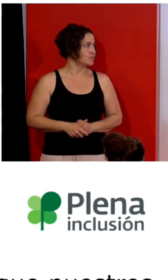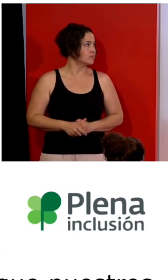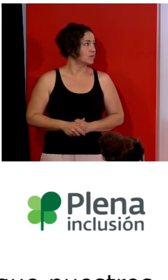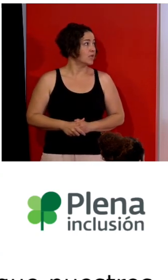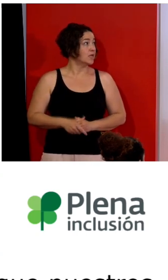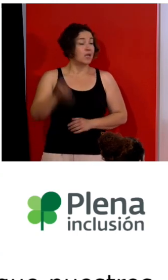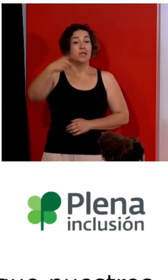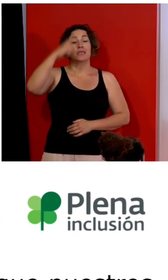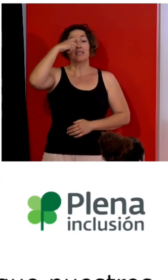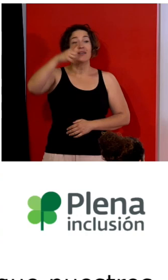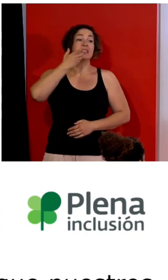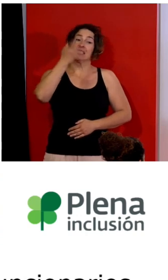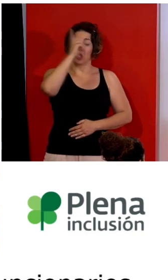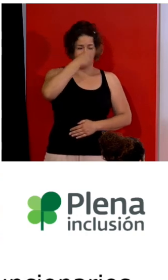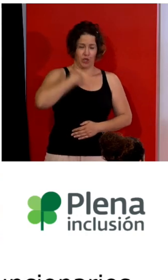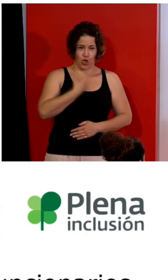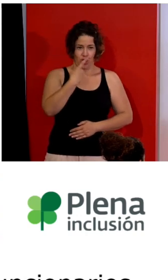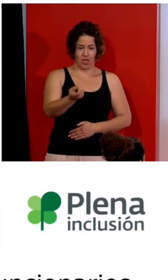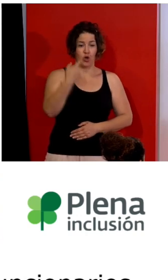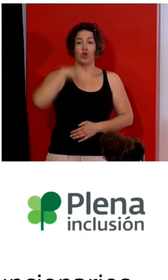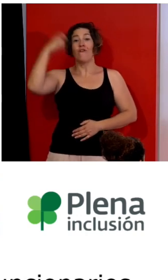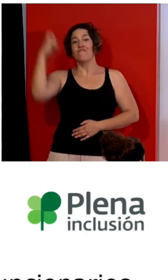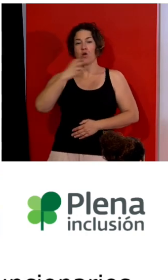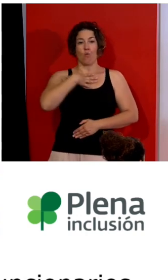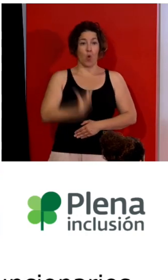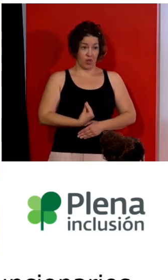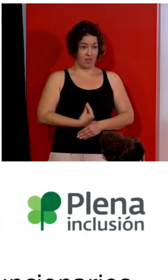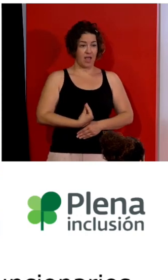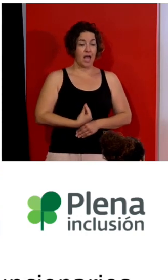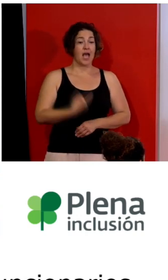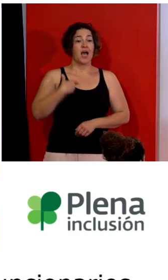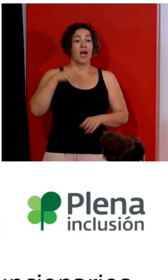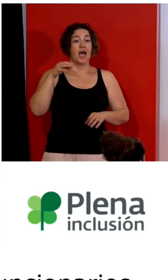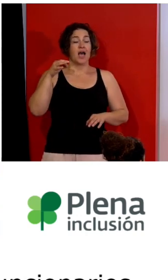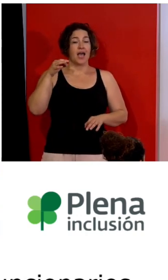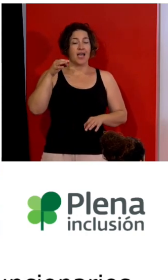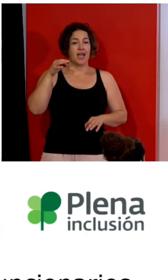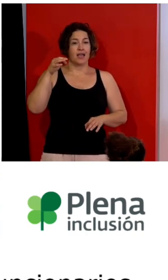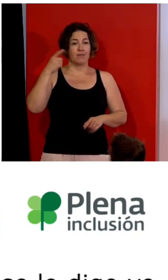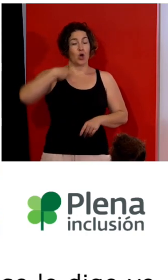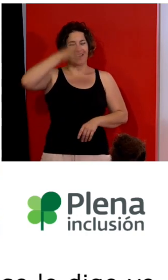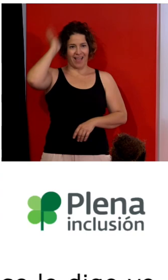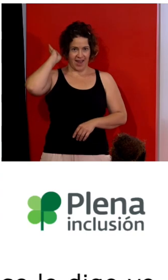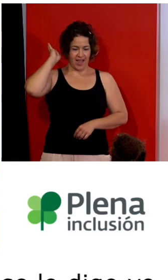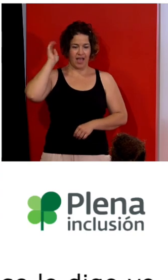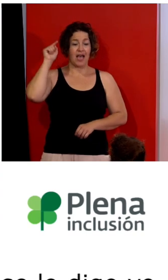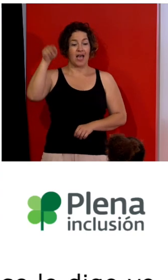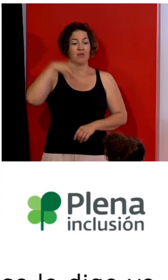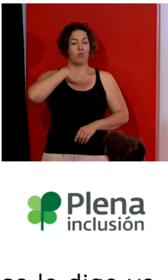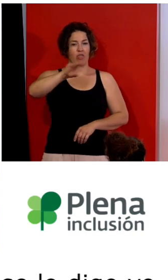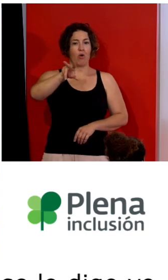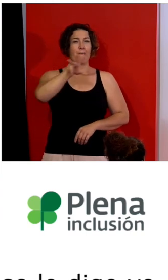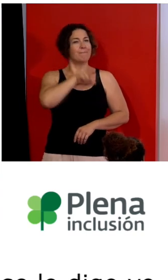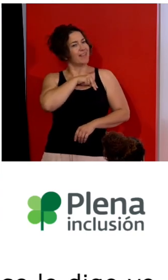Todos sabéis, y los que no lo sepan, se lo digo yo, vengo de la región de Murcia, vengo de Cartagena, y aquí sí me puedo poner la medalla, no soy yo